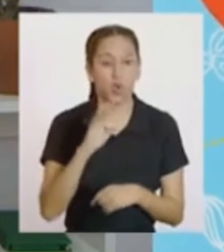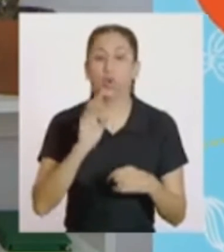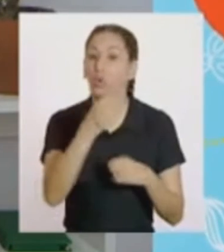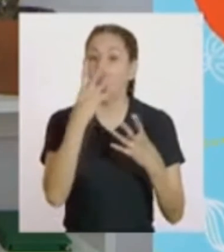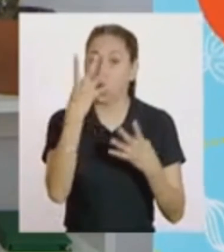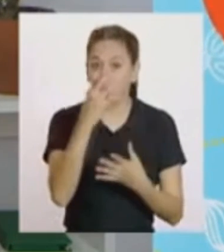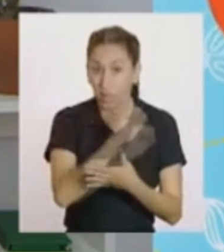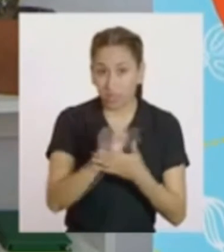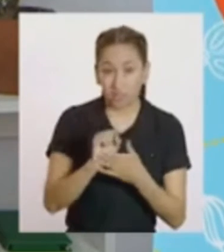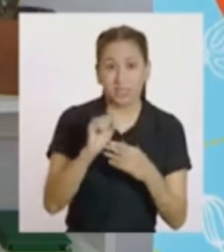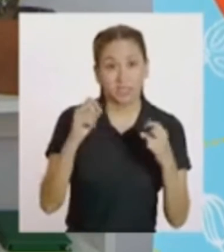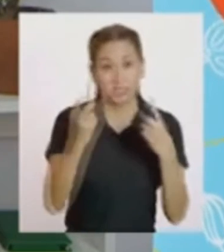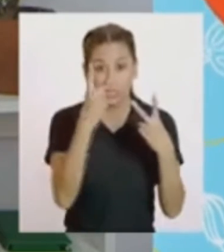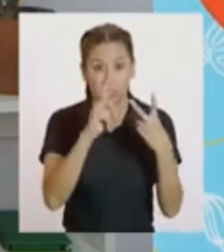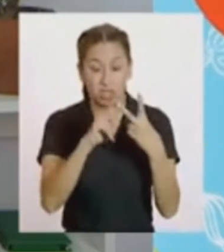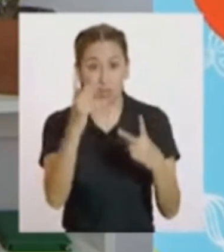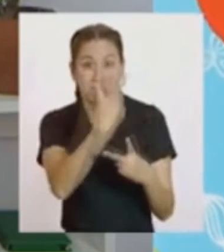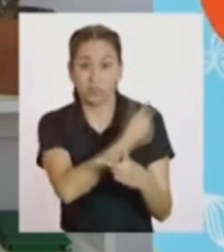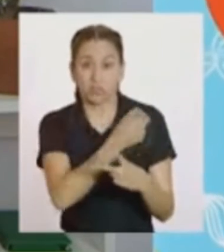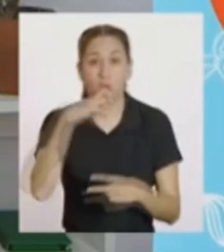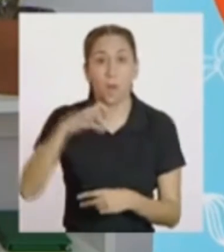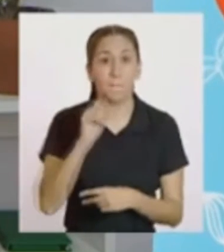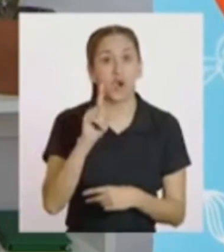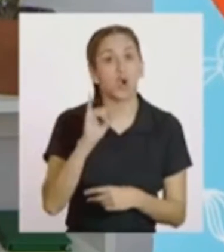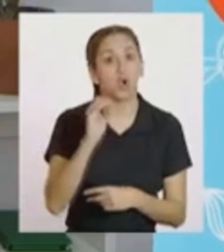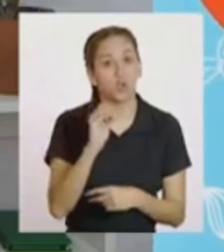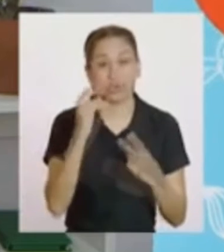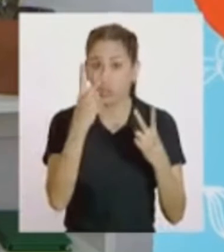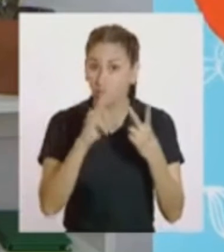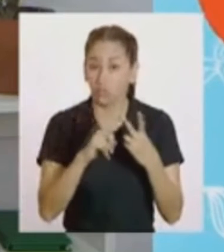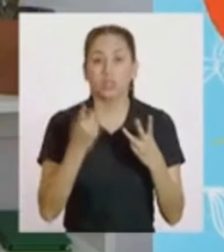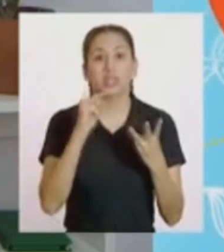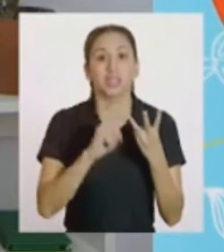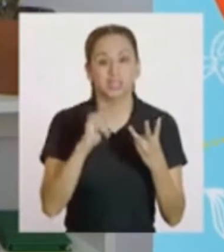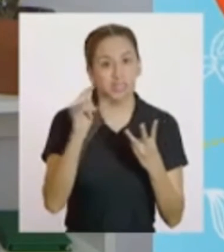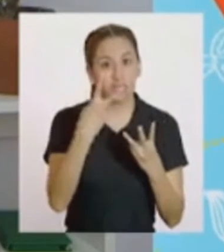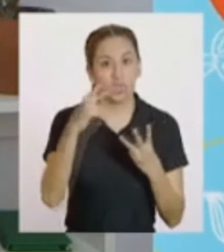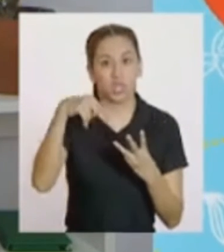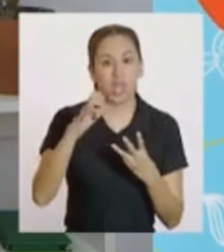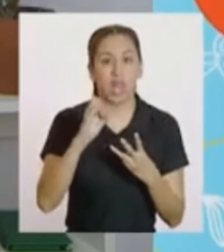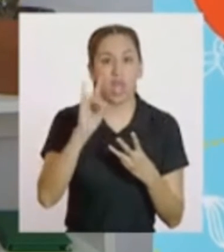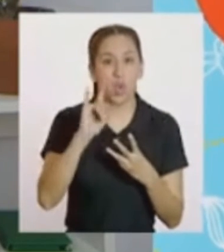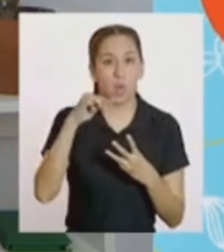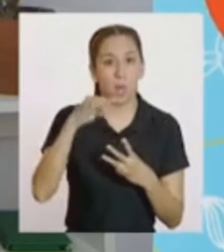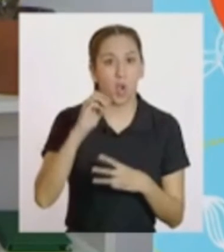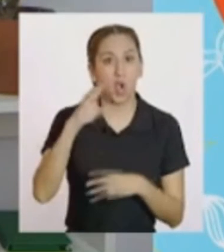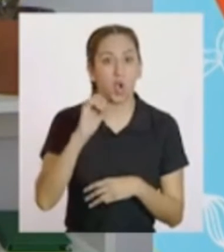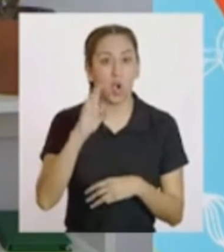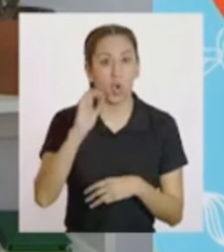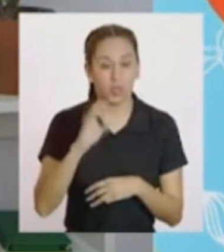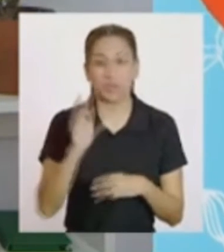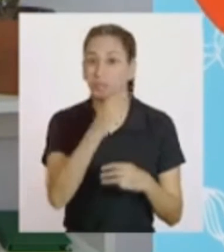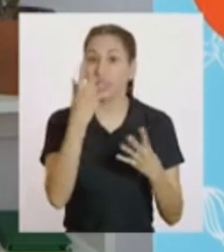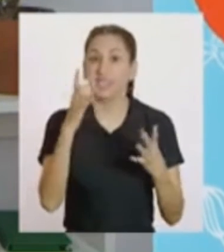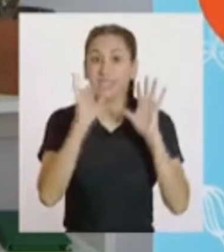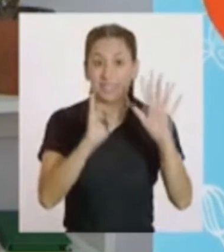meses, la segunda dosis de la pentavalente, segunda de polio, segunda de rotavirus y segunda antineumocócica. A los